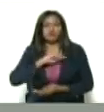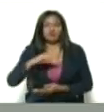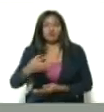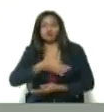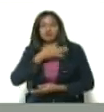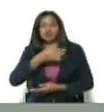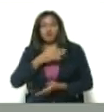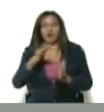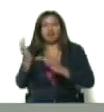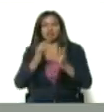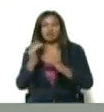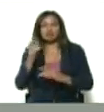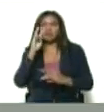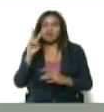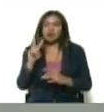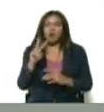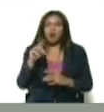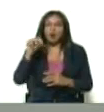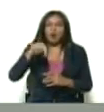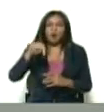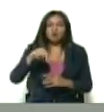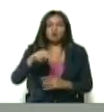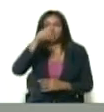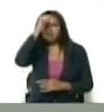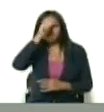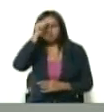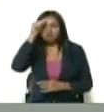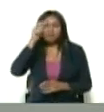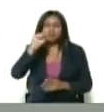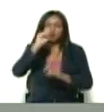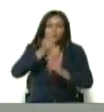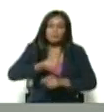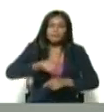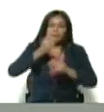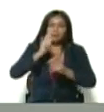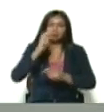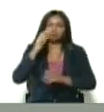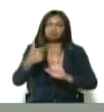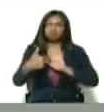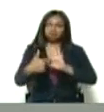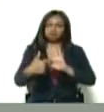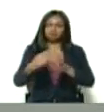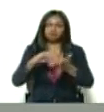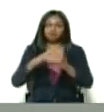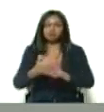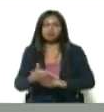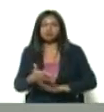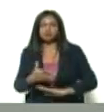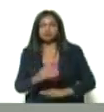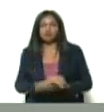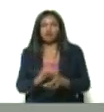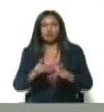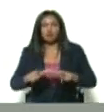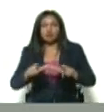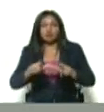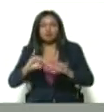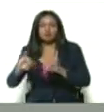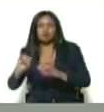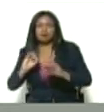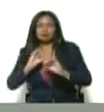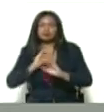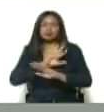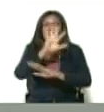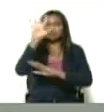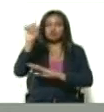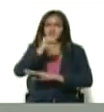Jesucristo. Fíjate, hoy, Domingo de Ramos, como dice Freddy, ha habido manifestaciones, sin lugar a dudas, celestiales. Yo no